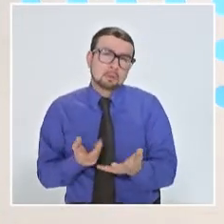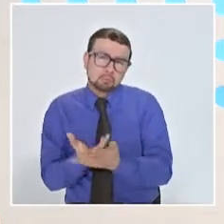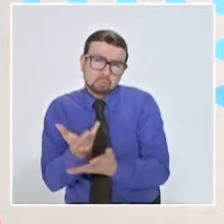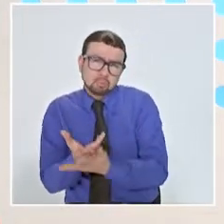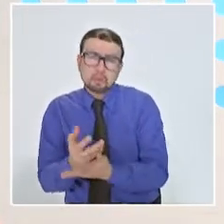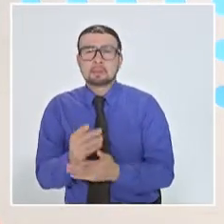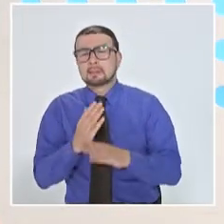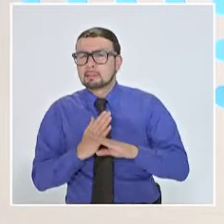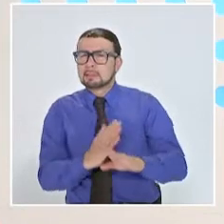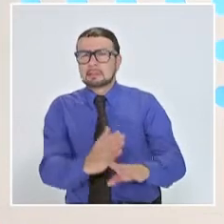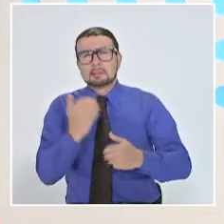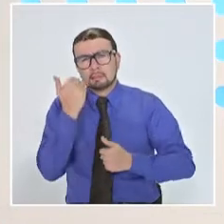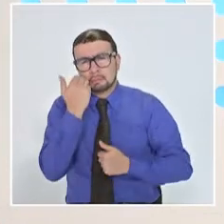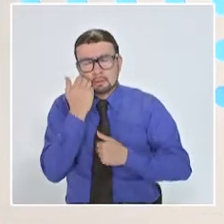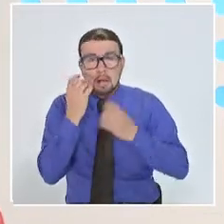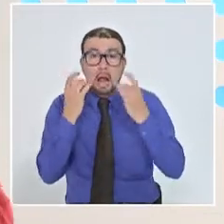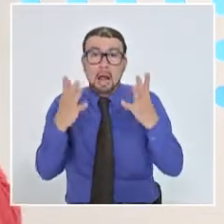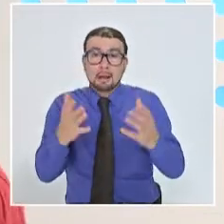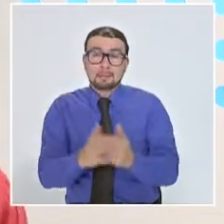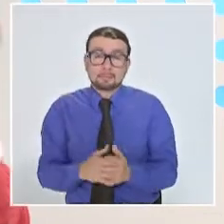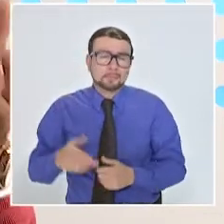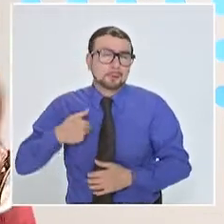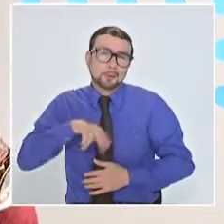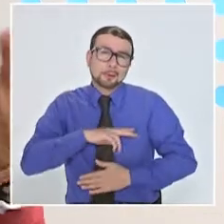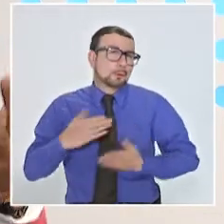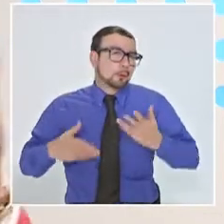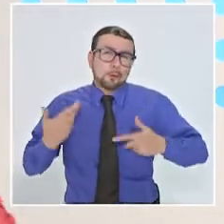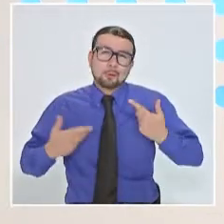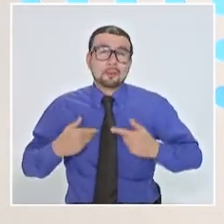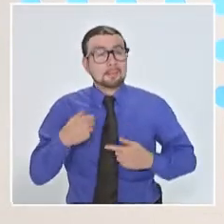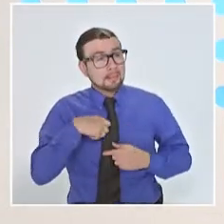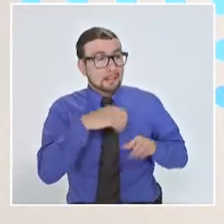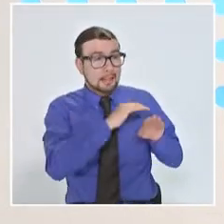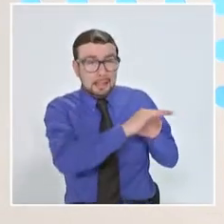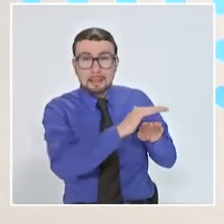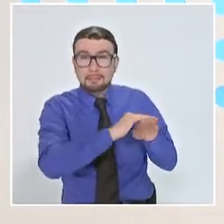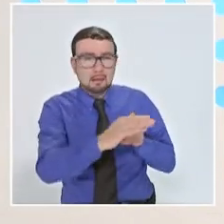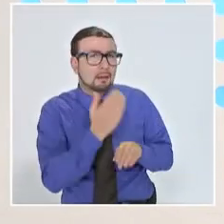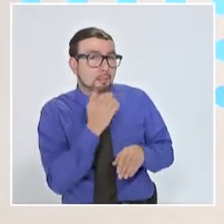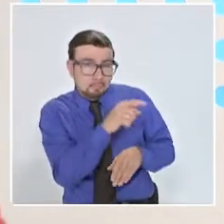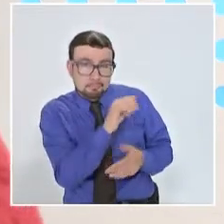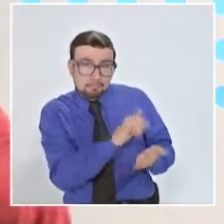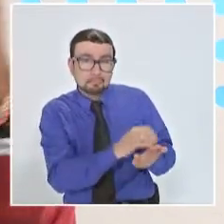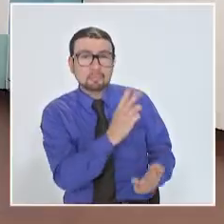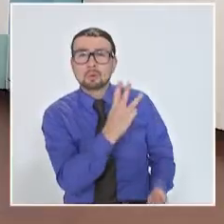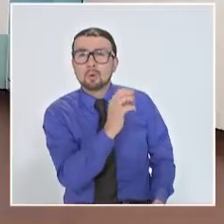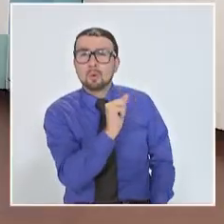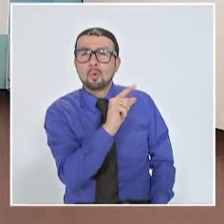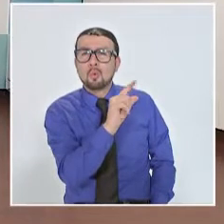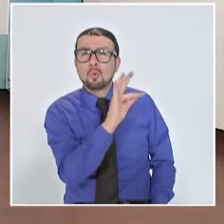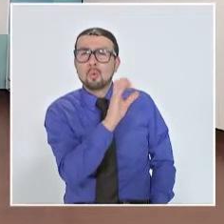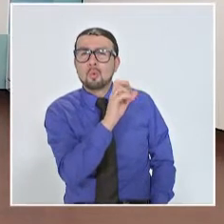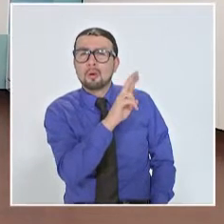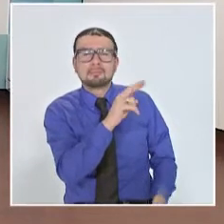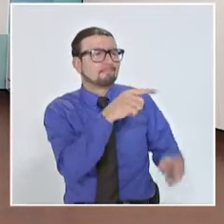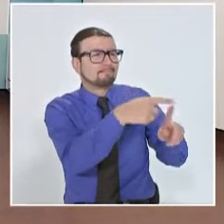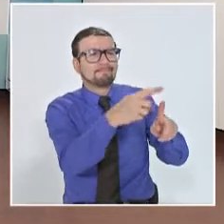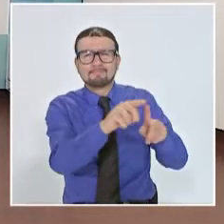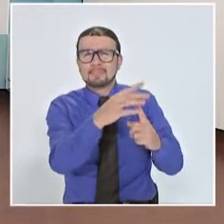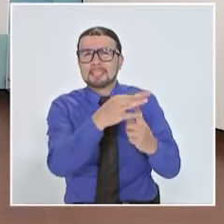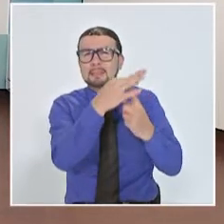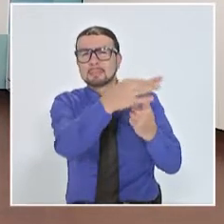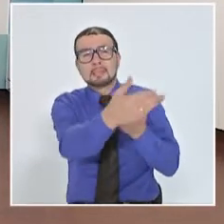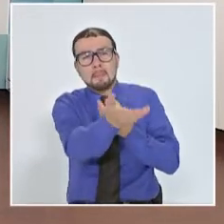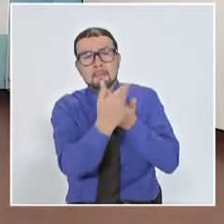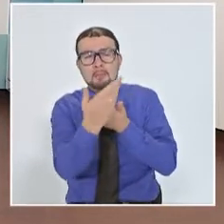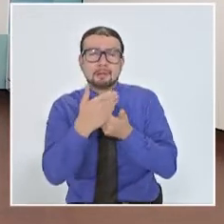salud. Para nosotros es motivo de mucha alegría poder tener invitados como el doctor Walter y todas las especialidades que pasan por acá y